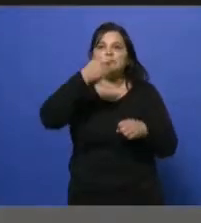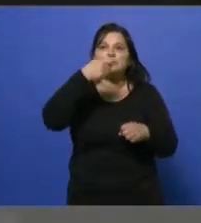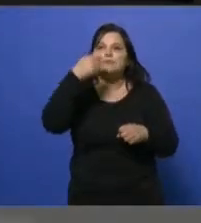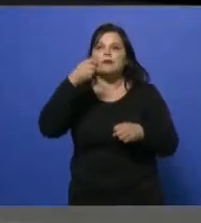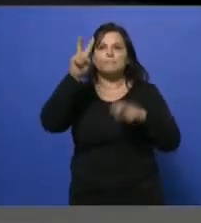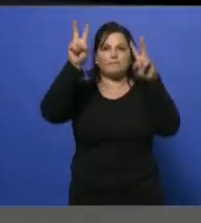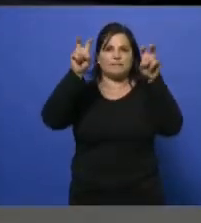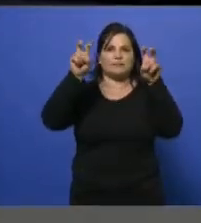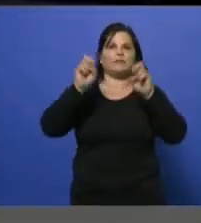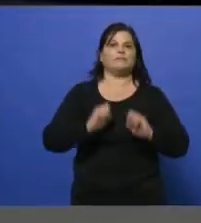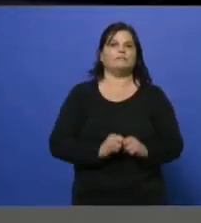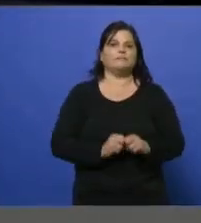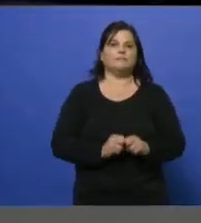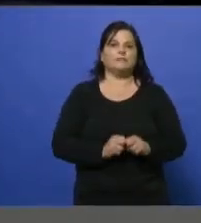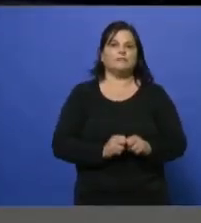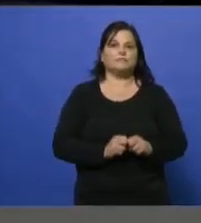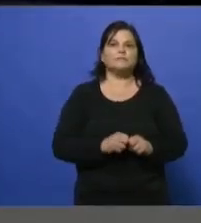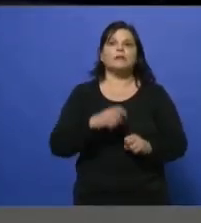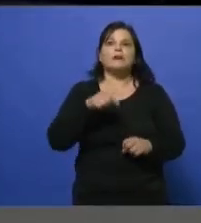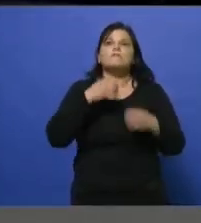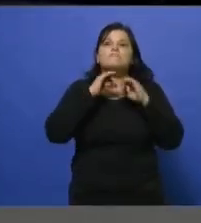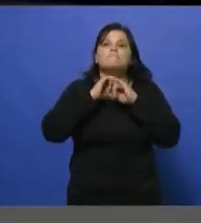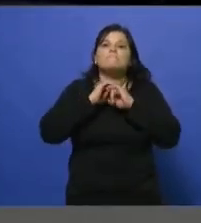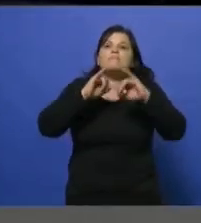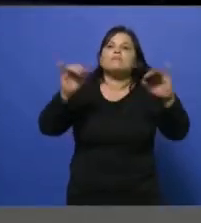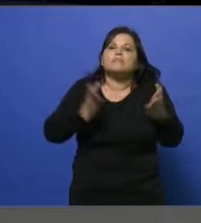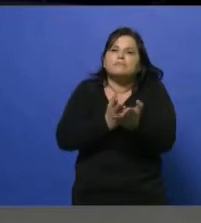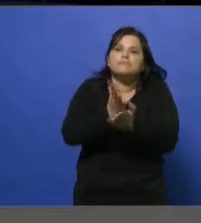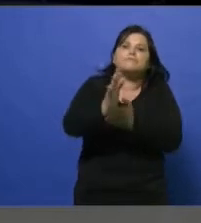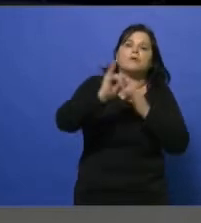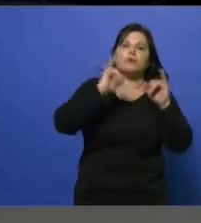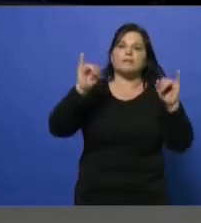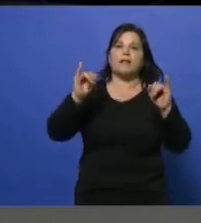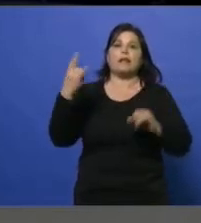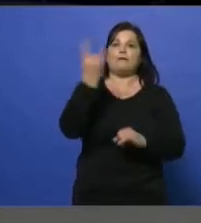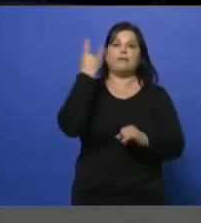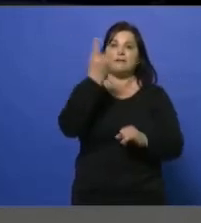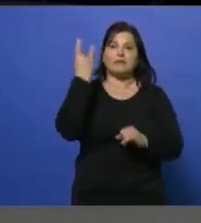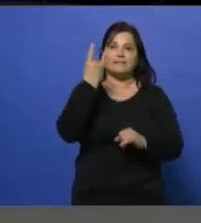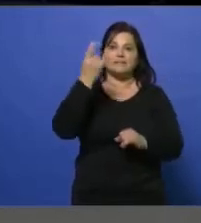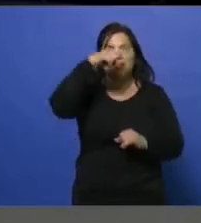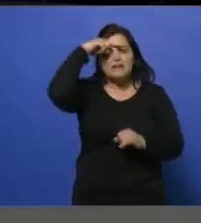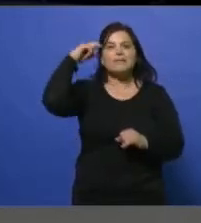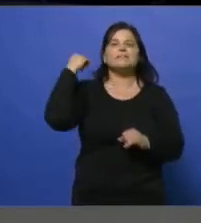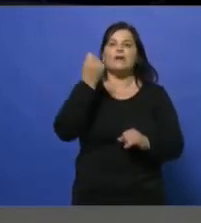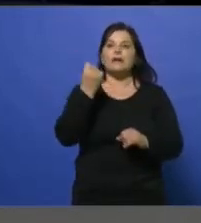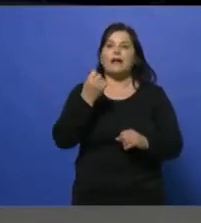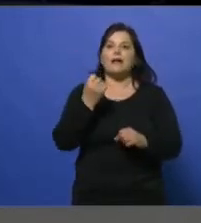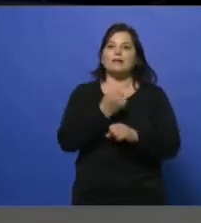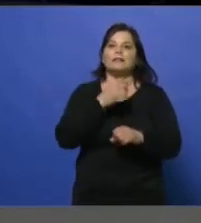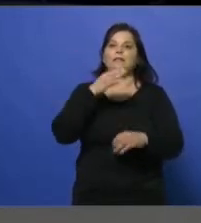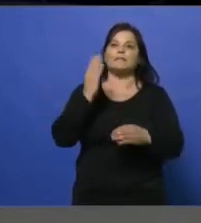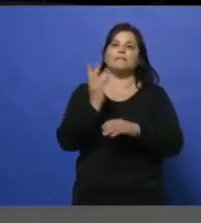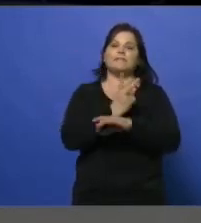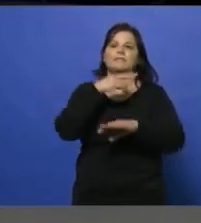Avanzamos rápidamente porque hay mucho para contar. La Universidad Nacional de Villa María también presente nuevamente por tercer año segundo.